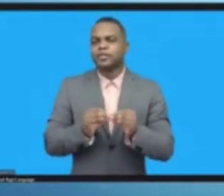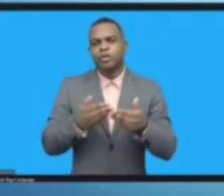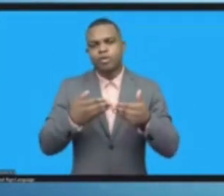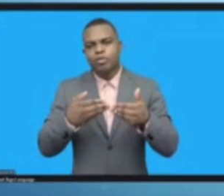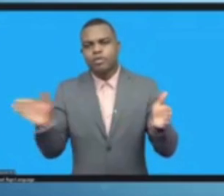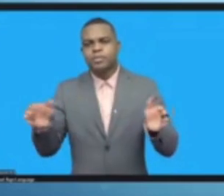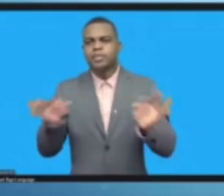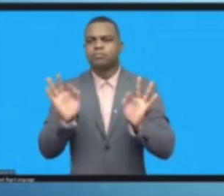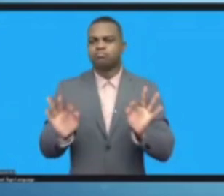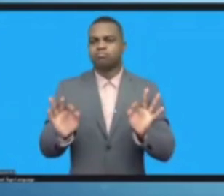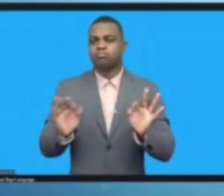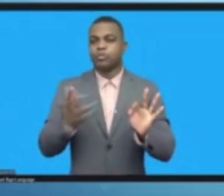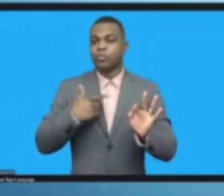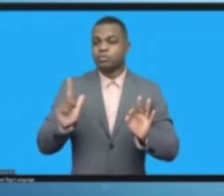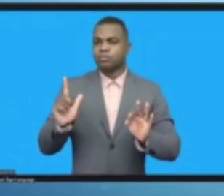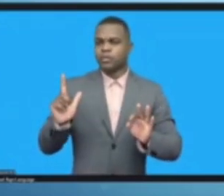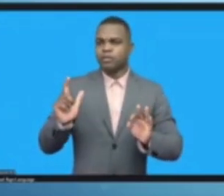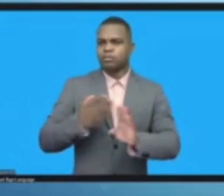fantástico